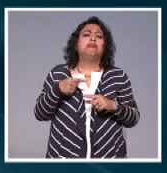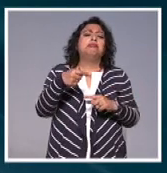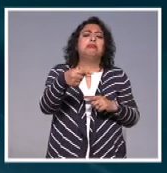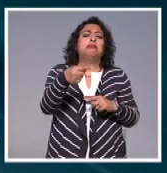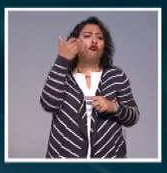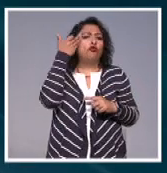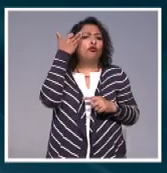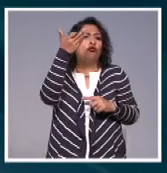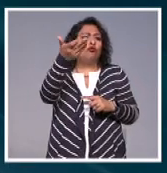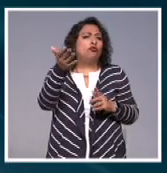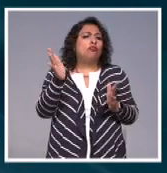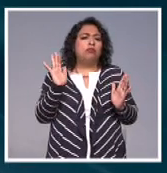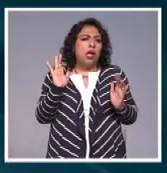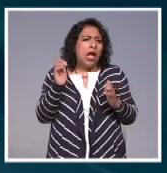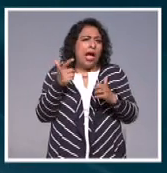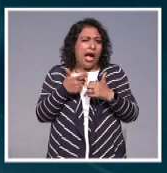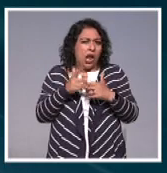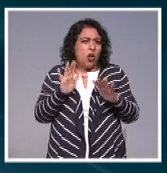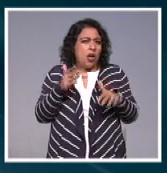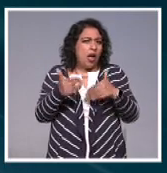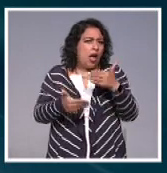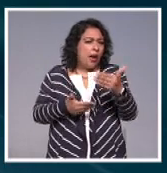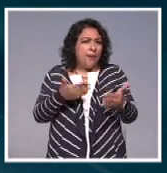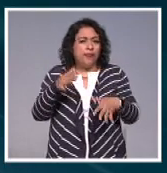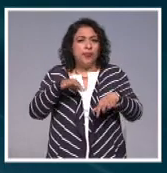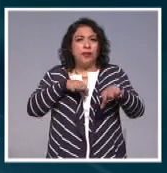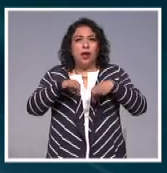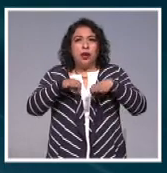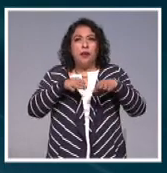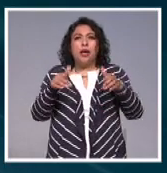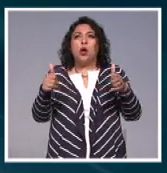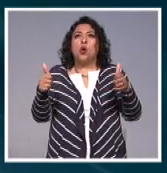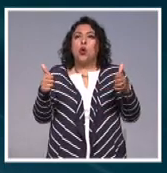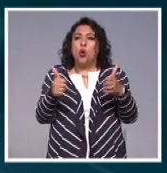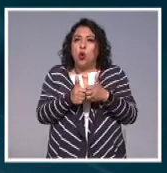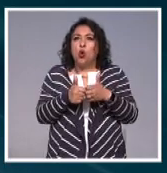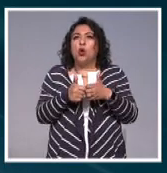plazo? ¿Hay algo ya marchando en cuanto a hacer trabajo